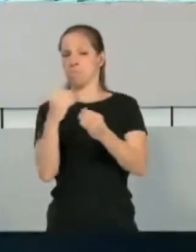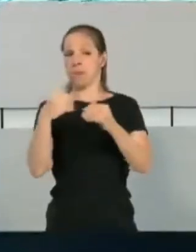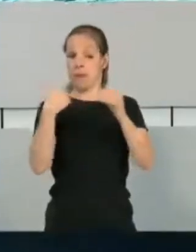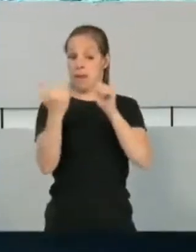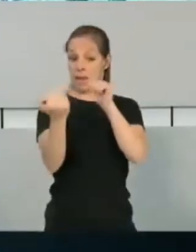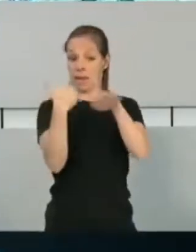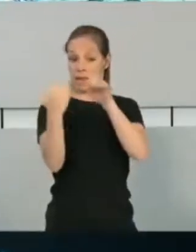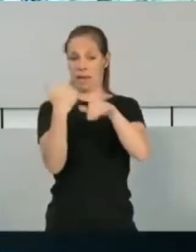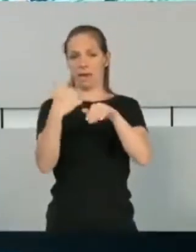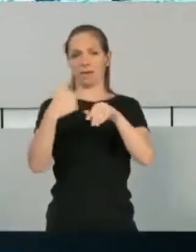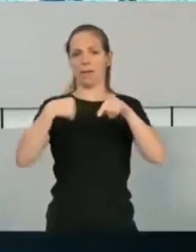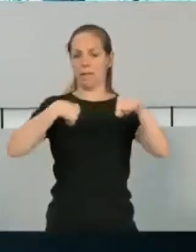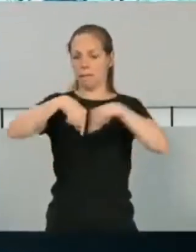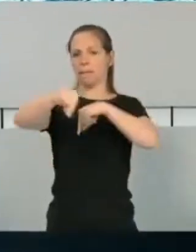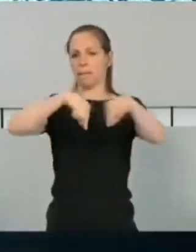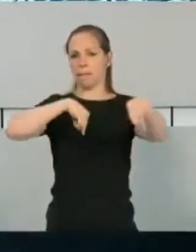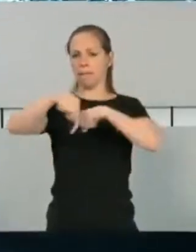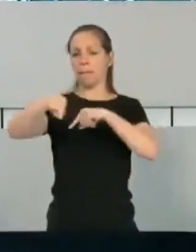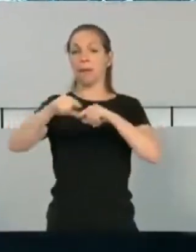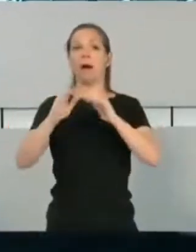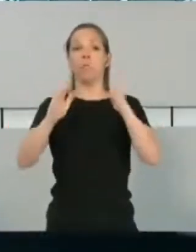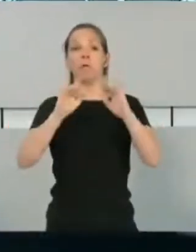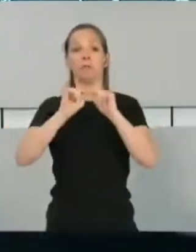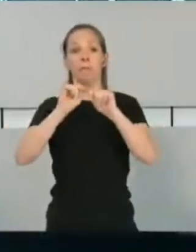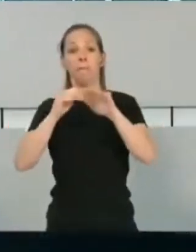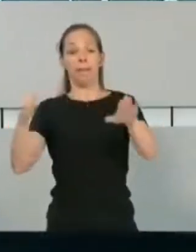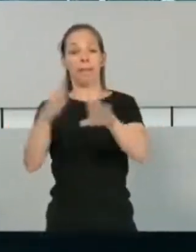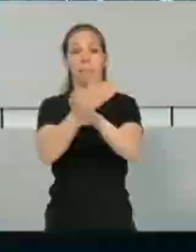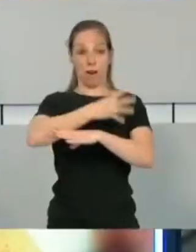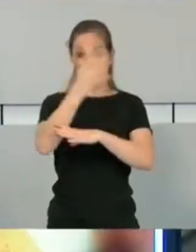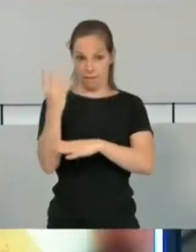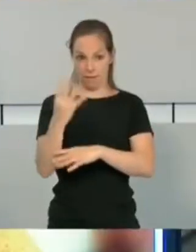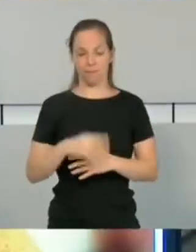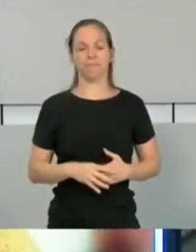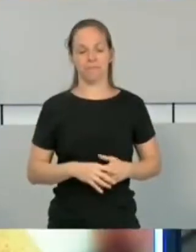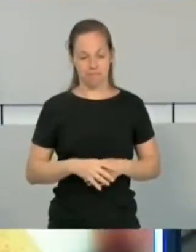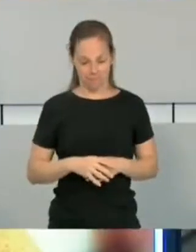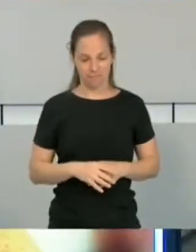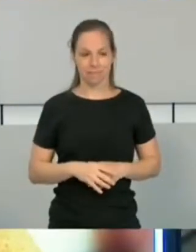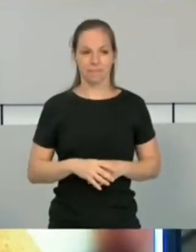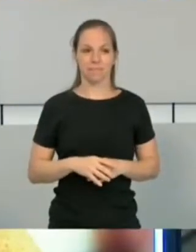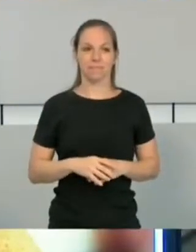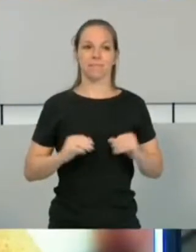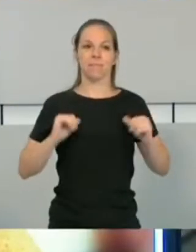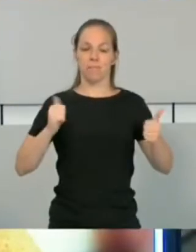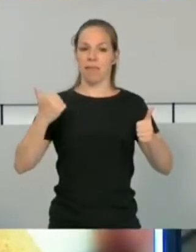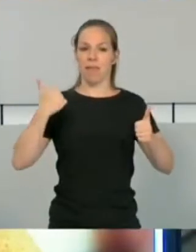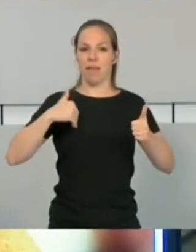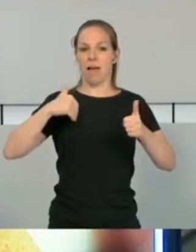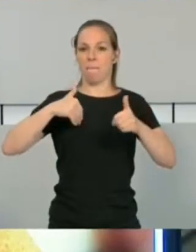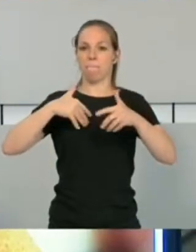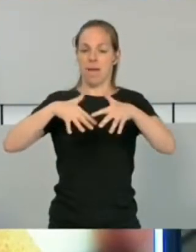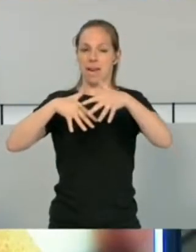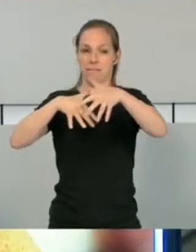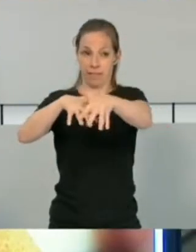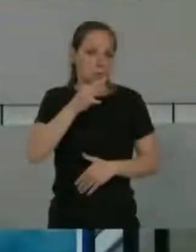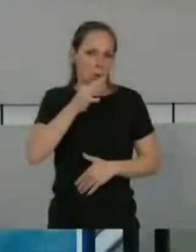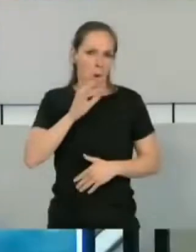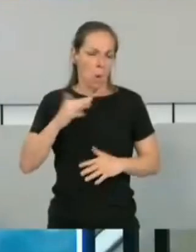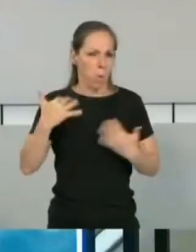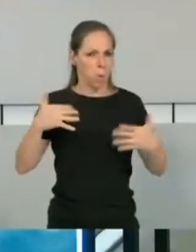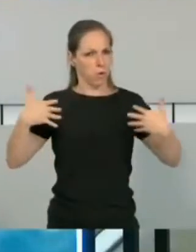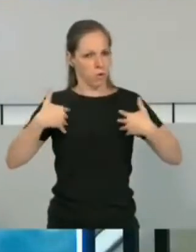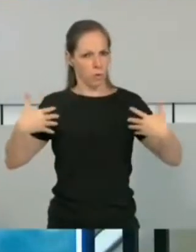carretera volverán a cifras prepandémicas. También los accidentes. Ya se han empezado a ver manifestaciones. Las marchas